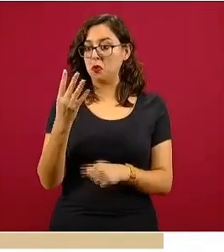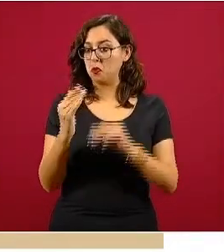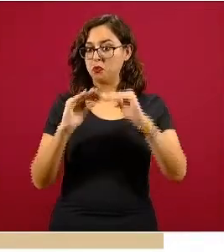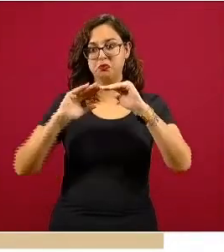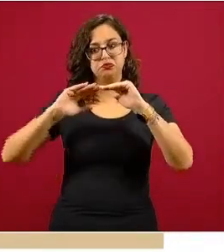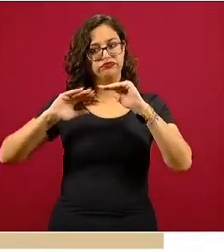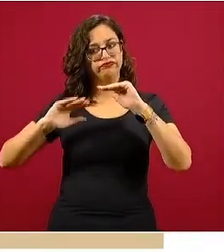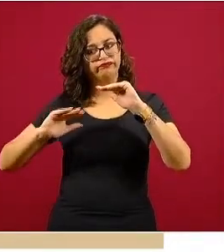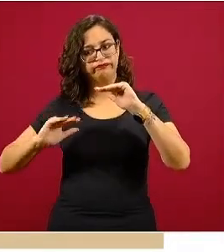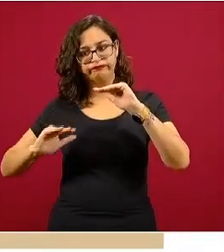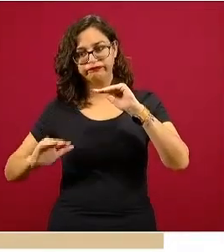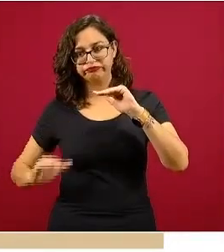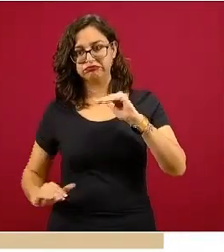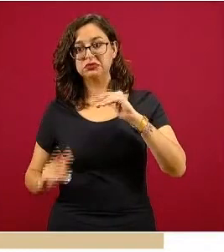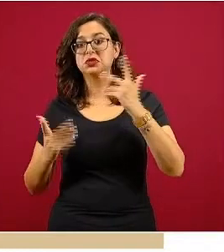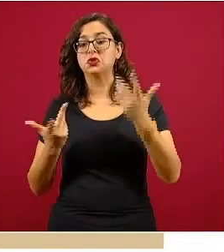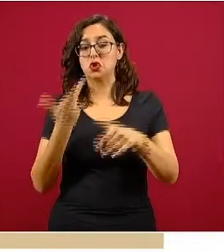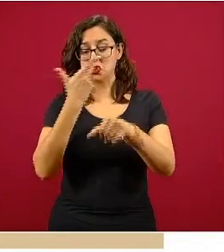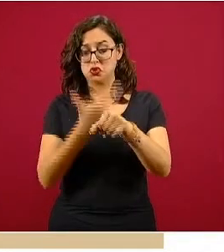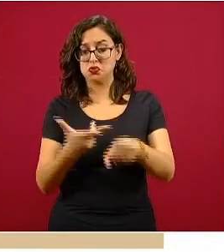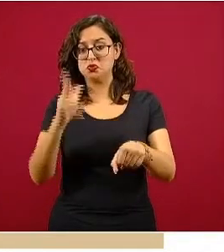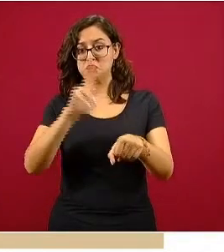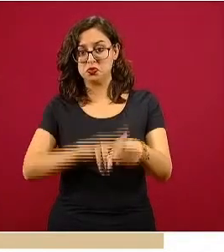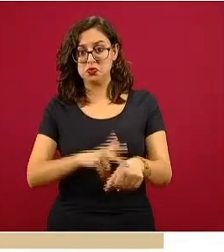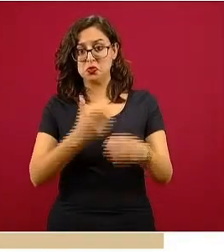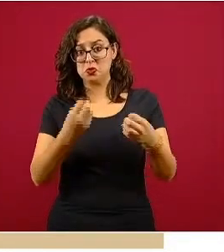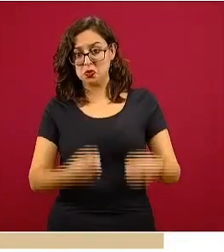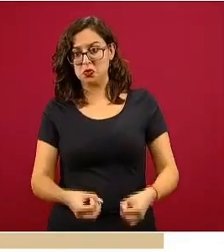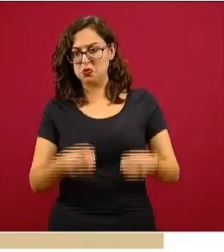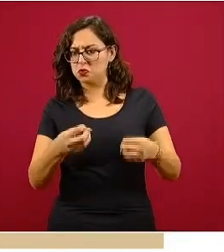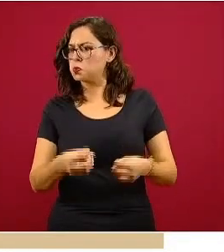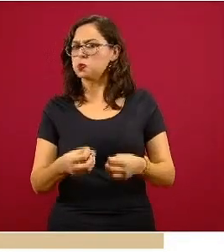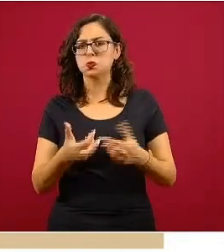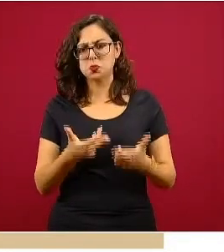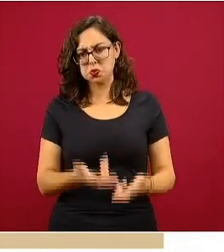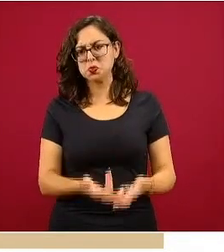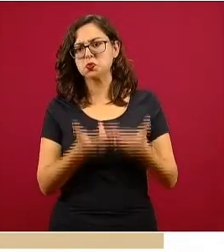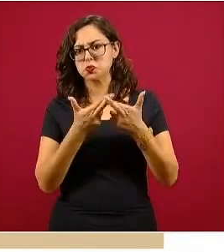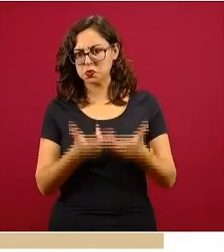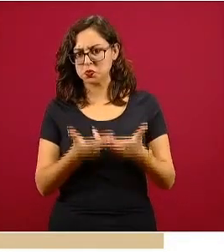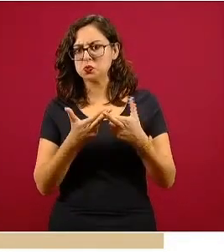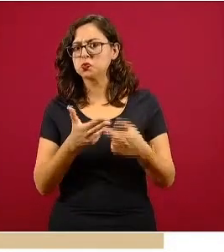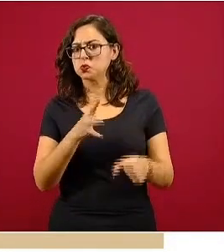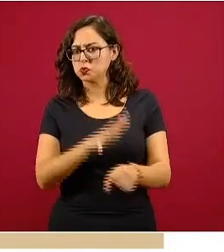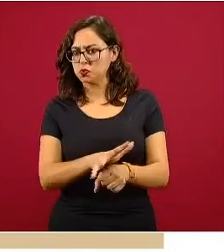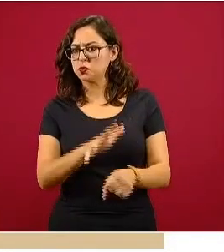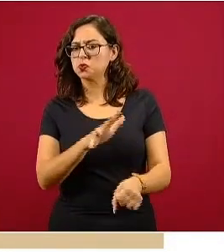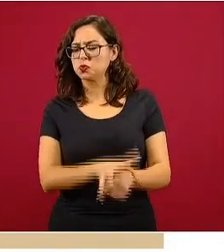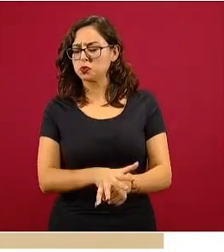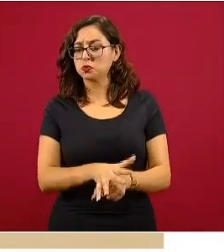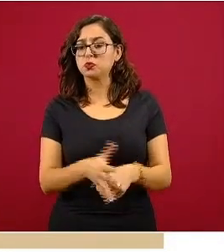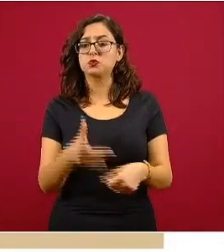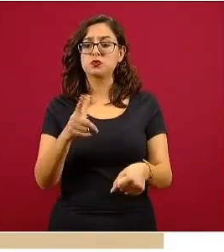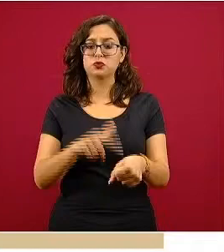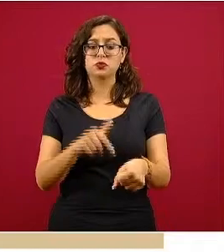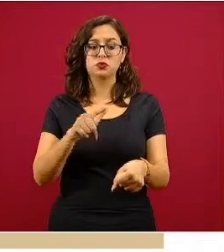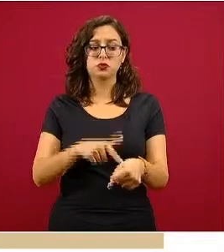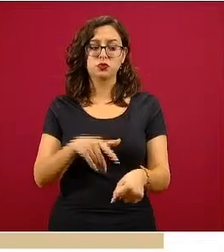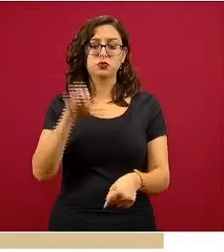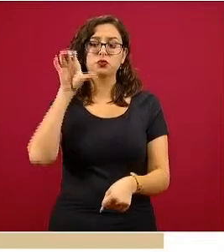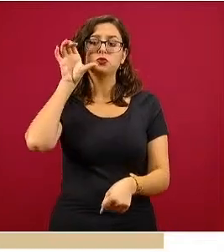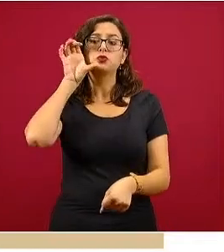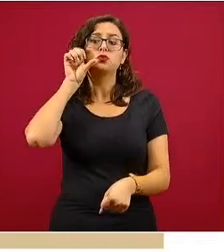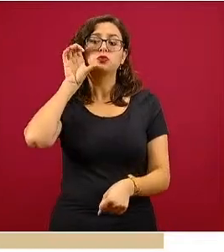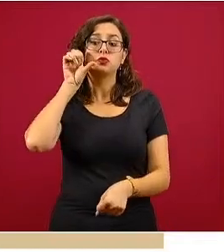tanto hay una buena expectativa de hacer frente a la necesidad de hospitalizar pacientes. Están en color naranja, y si vemos